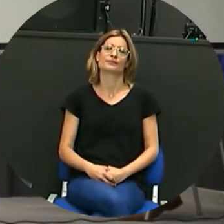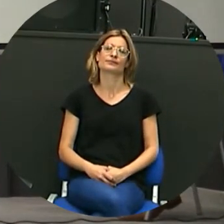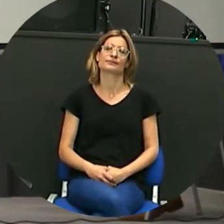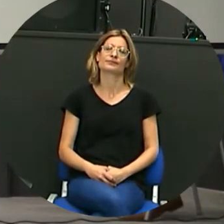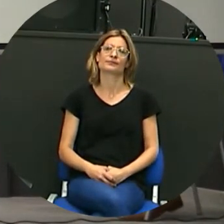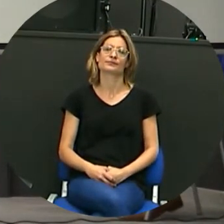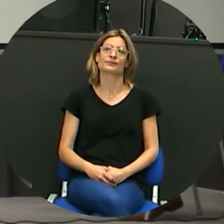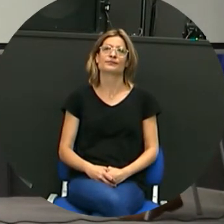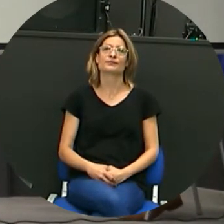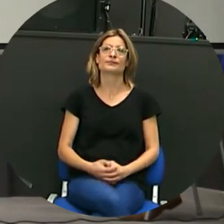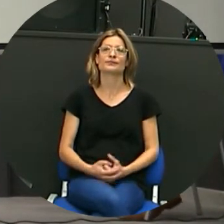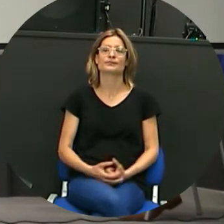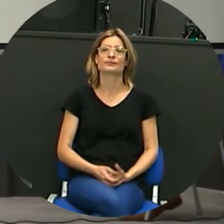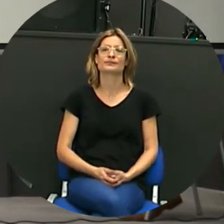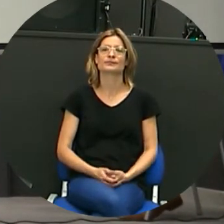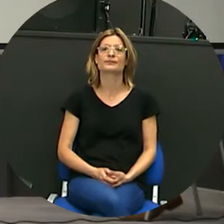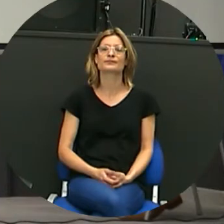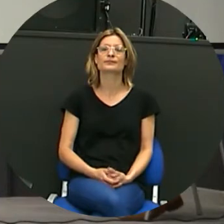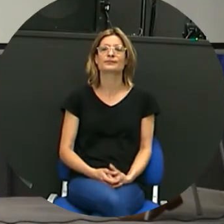Hechos 9, del 10 al 22.